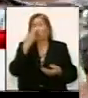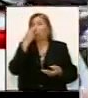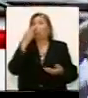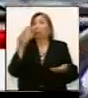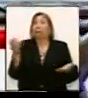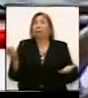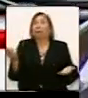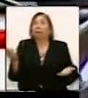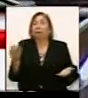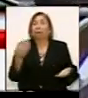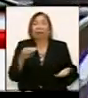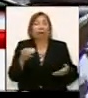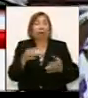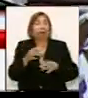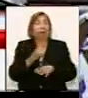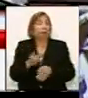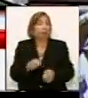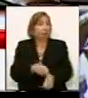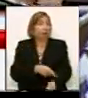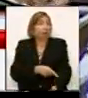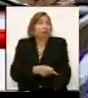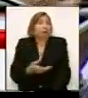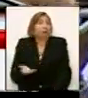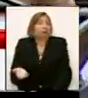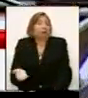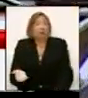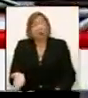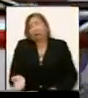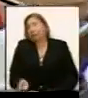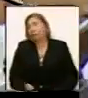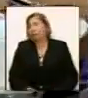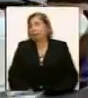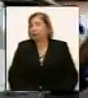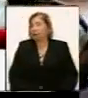siempre es de costumbre del Tribunal Constitucional. Gracias, presidente.